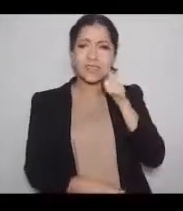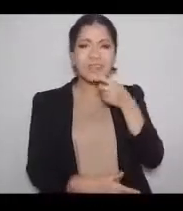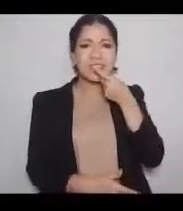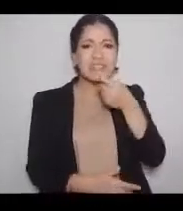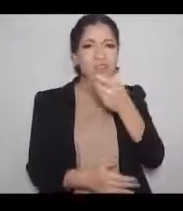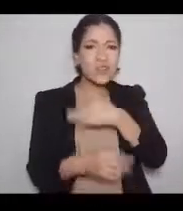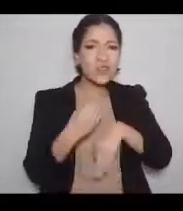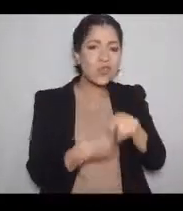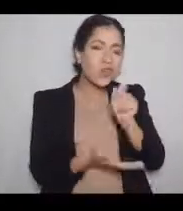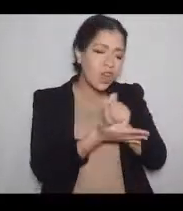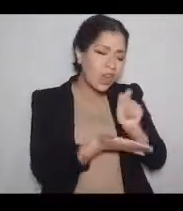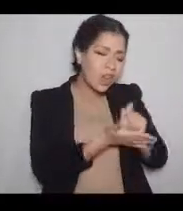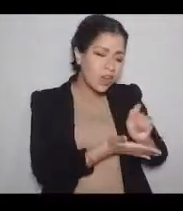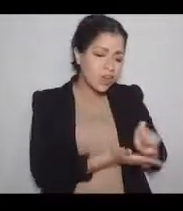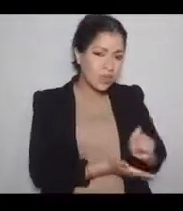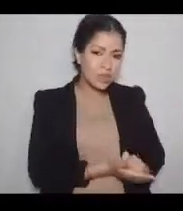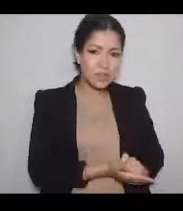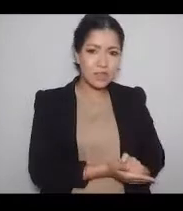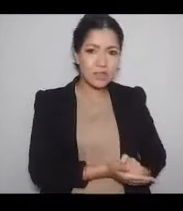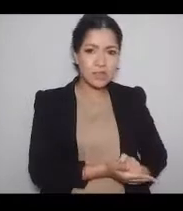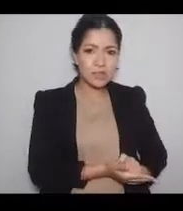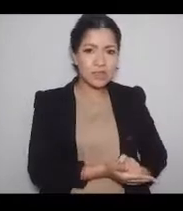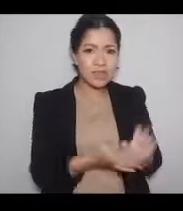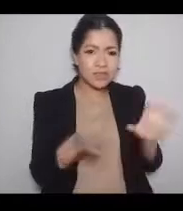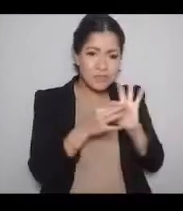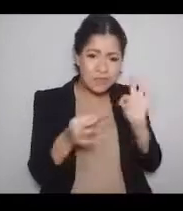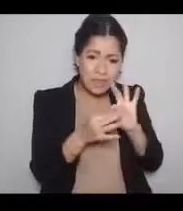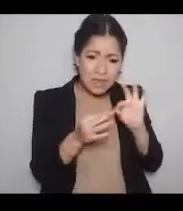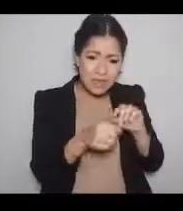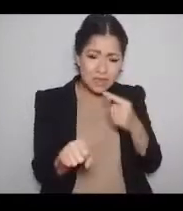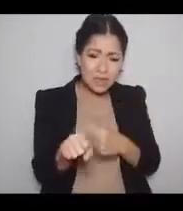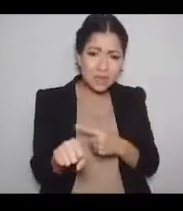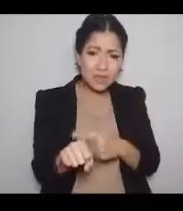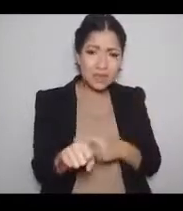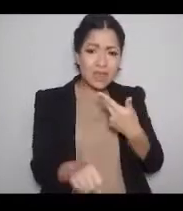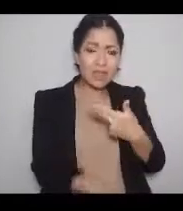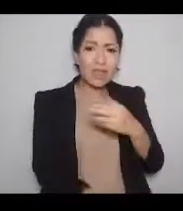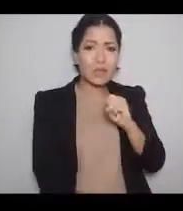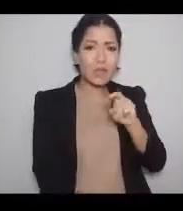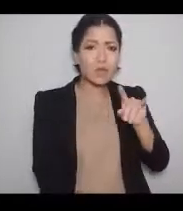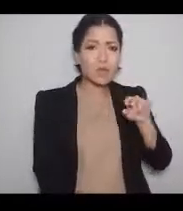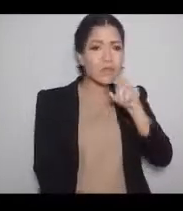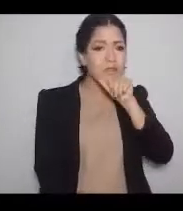de ser una bruja. No, no tenía ningún chance de quedarse con las tablas. Tenía que robarlas.